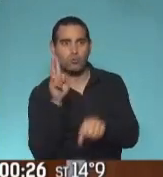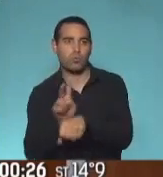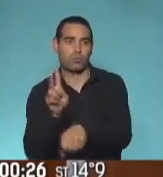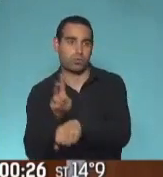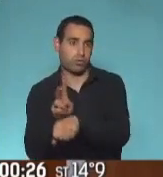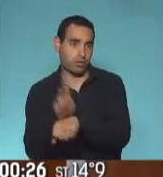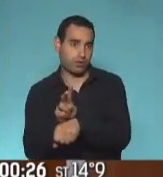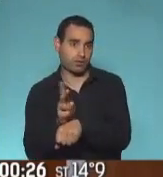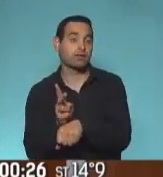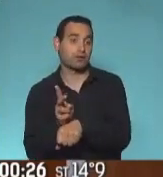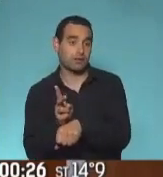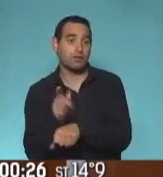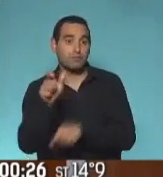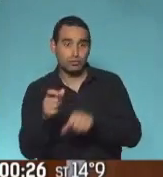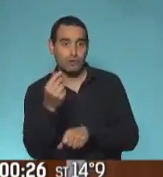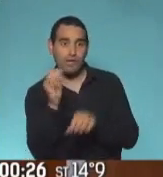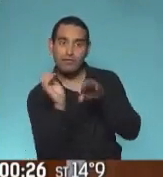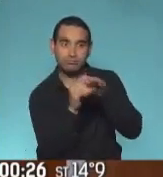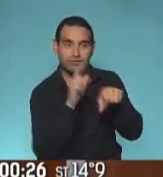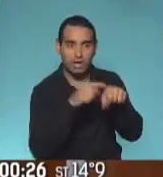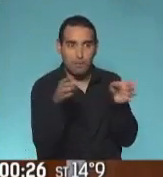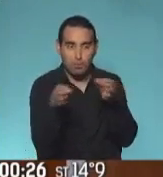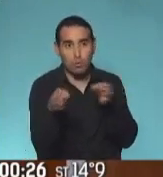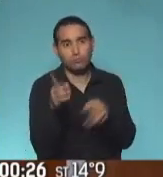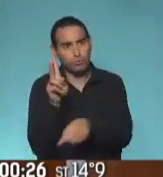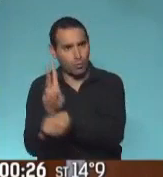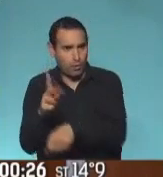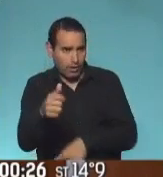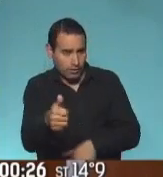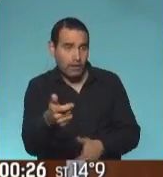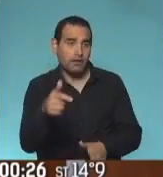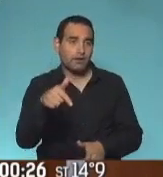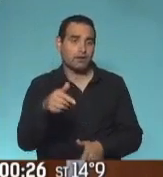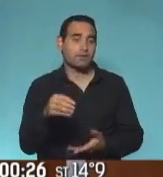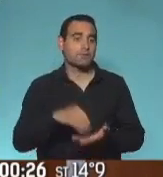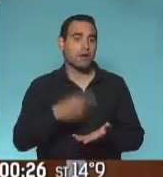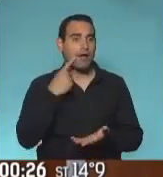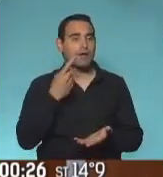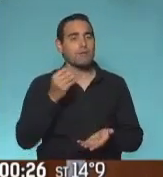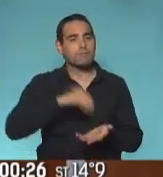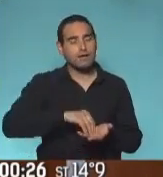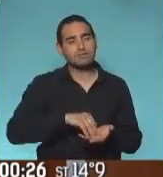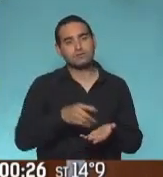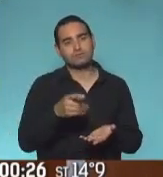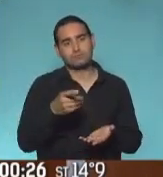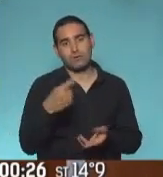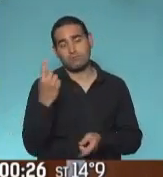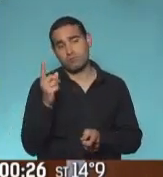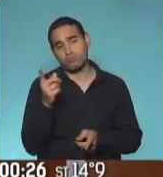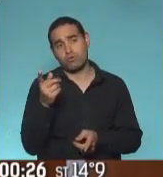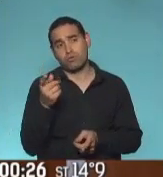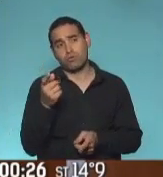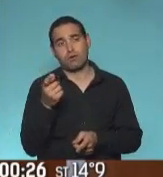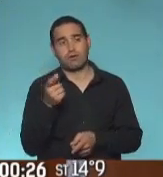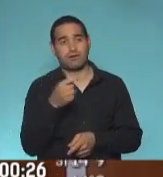fijos, si bien, bueno, abren todo el escenario de reestructuración de la deuda, pero esto a su vez también era lo que pedía el